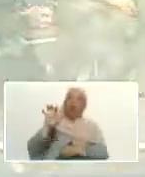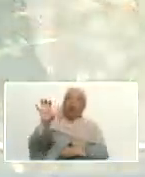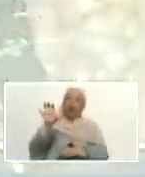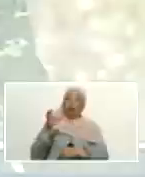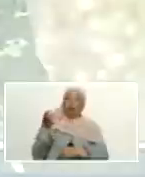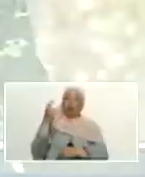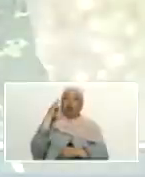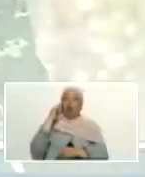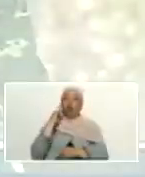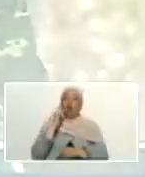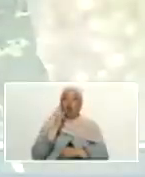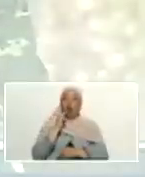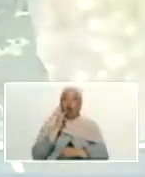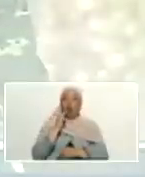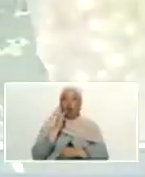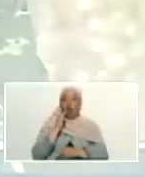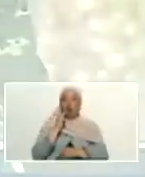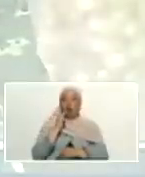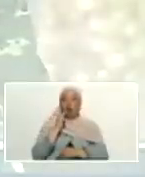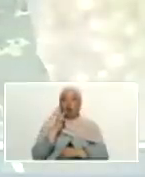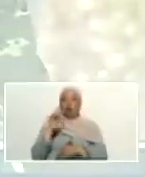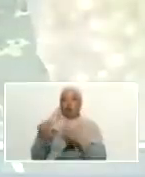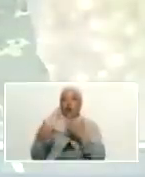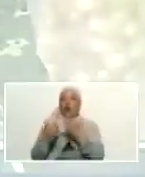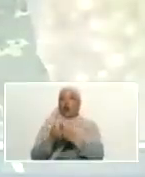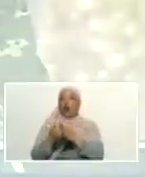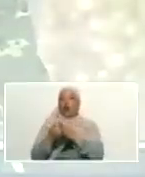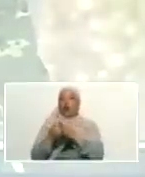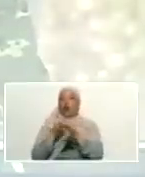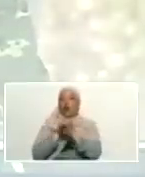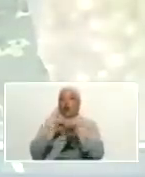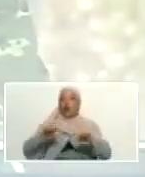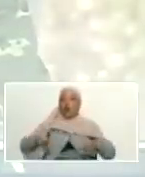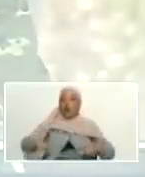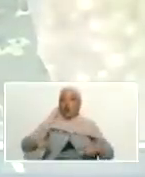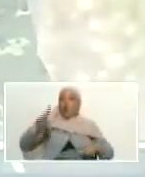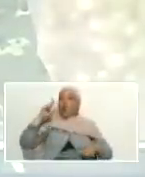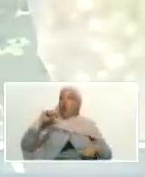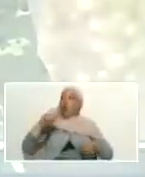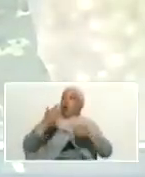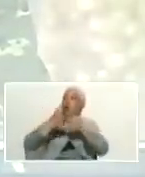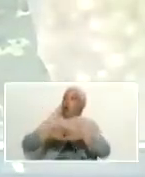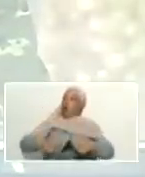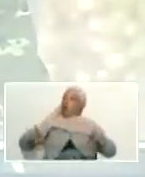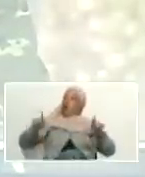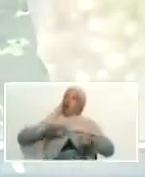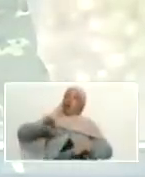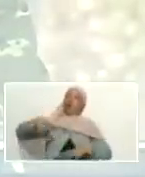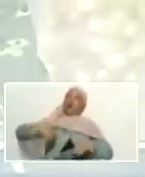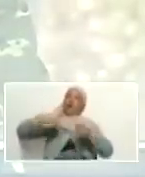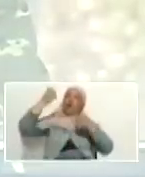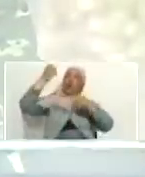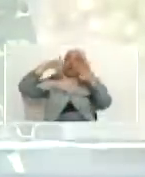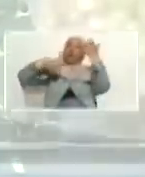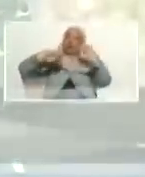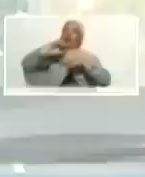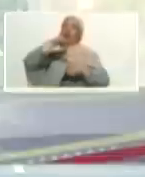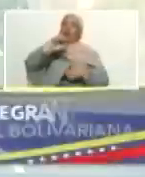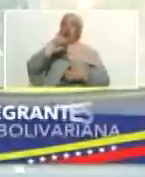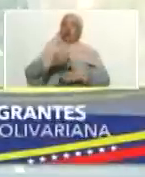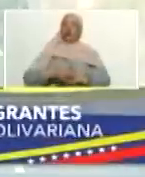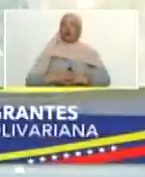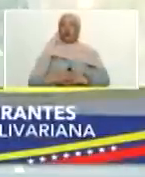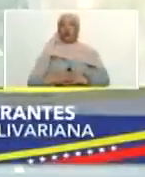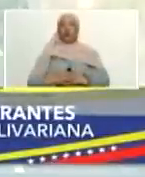desde Bolívar, desde el Ejército Libertador, desde nuestro comandante supremo, Hugo Rafael Chávez Fría.